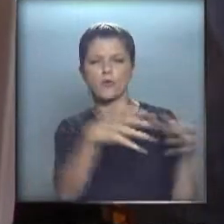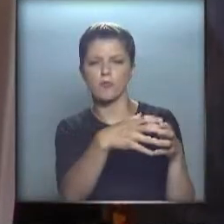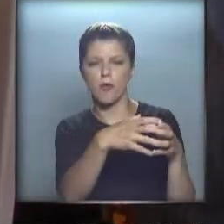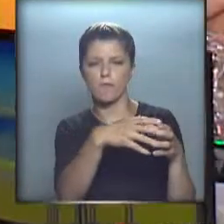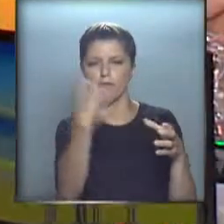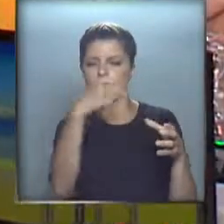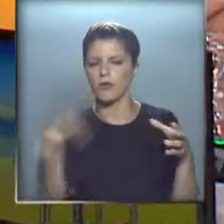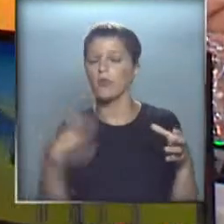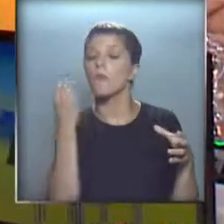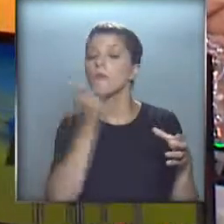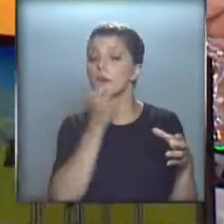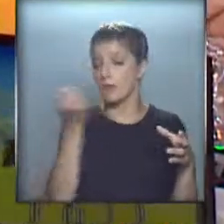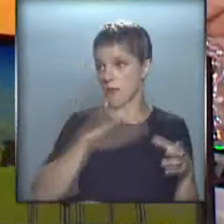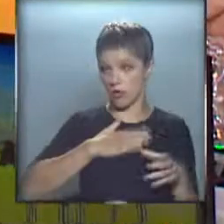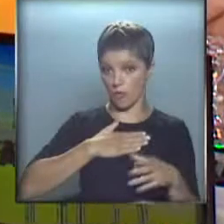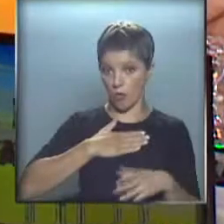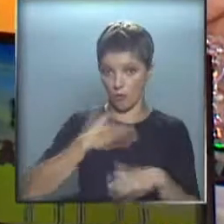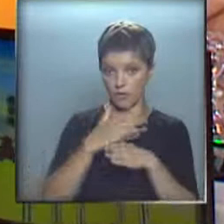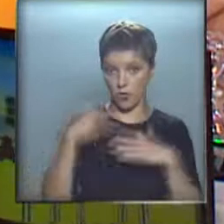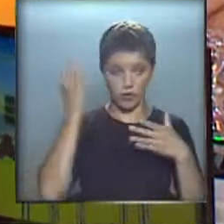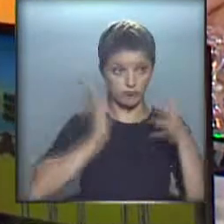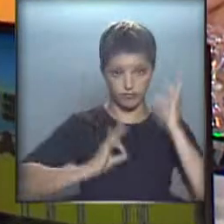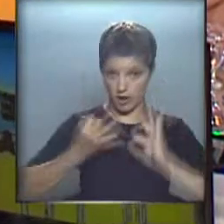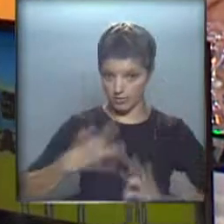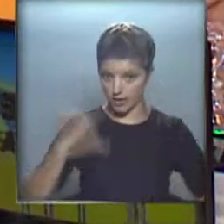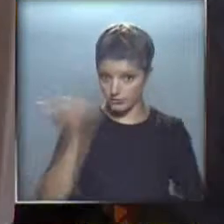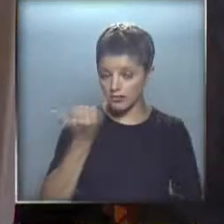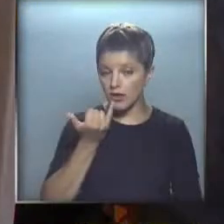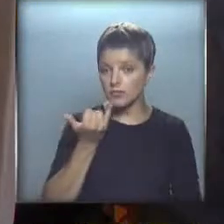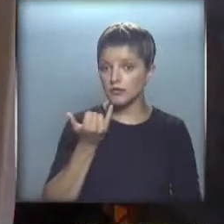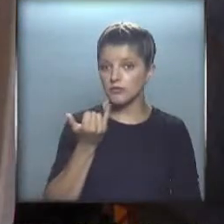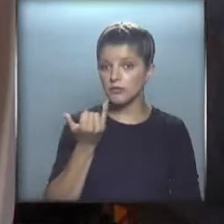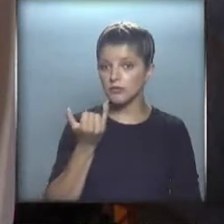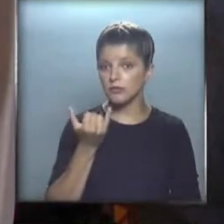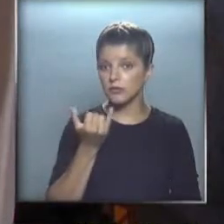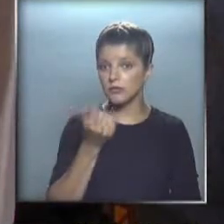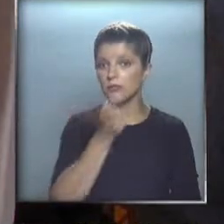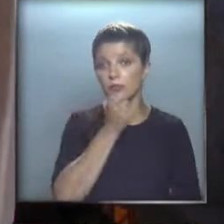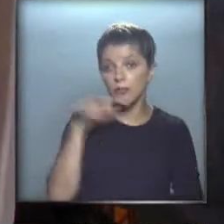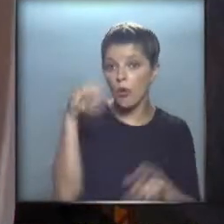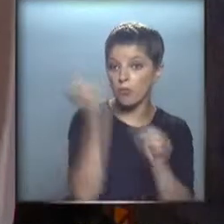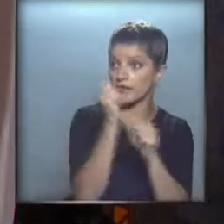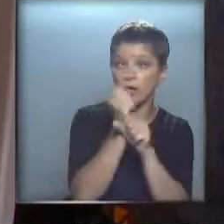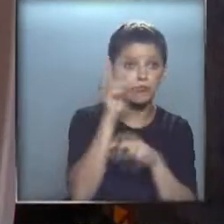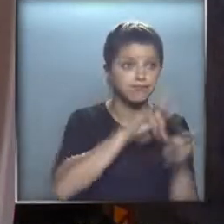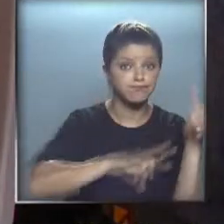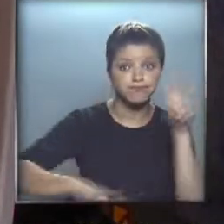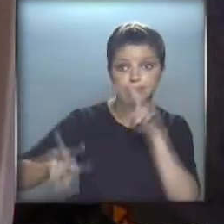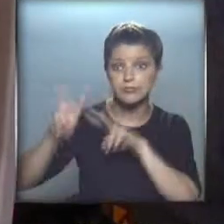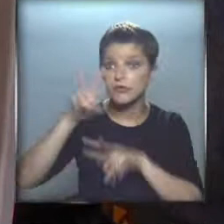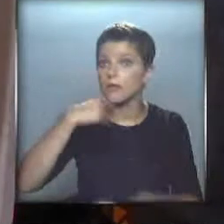qué? Porque ahora mi novio tiene rastas. Sí. Ahora, y no los deja. Busca trabajo, pero nadie. Por los